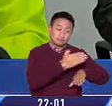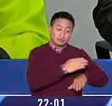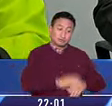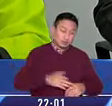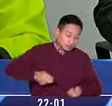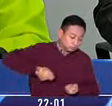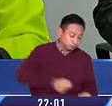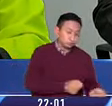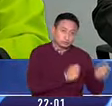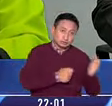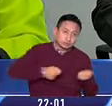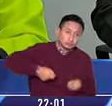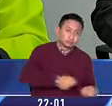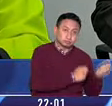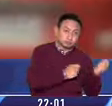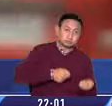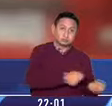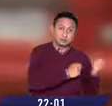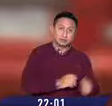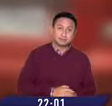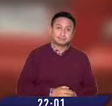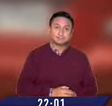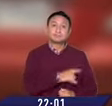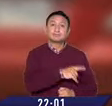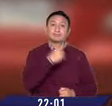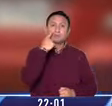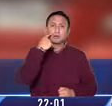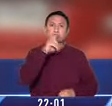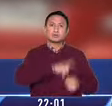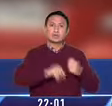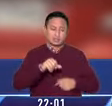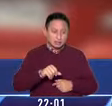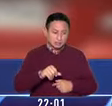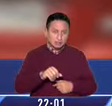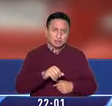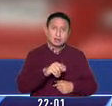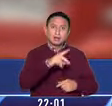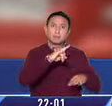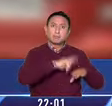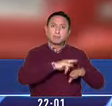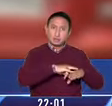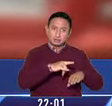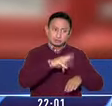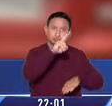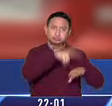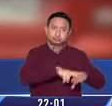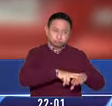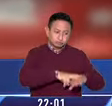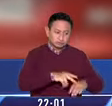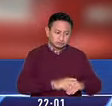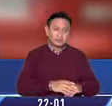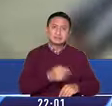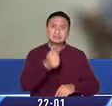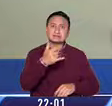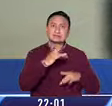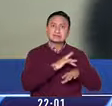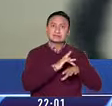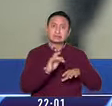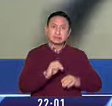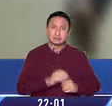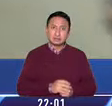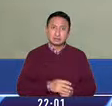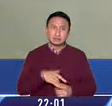realizando una excavación en el patio de la casa. El padre encontró a su hija tendida en el piso del baño sin signos vitales y semidesnuda. En medio